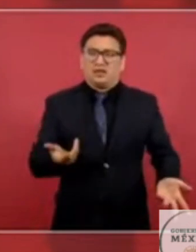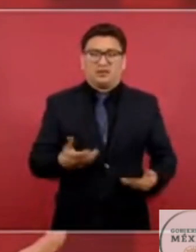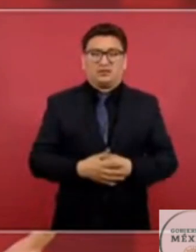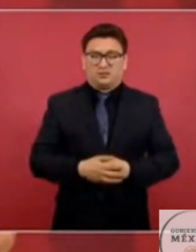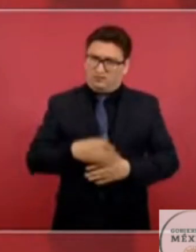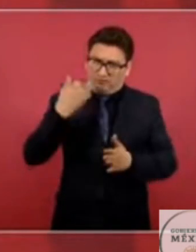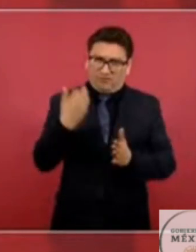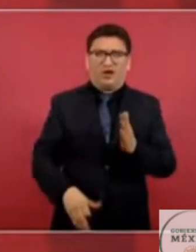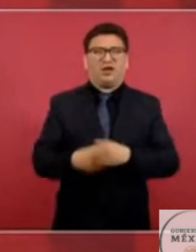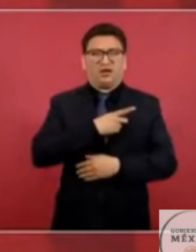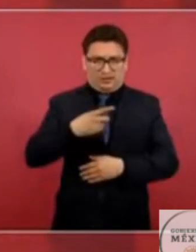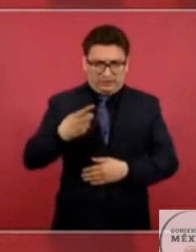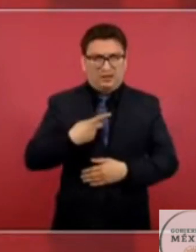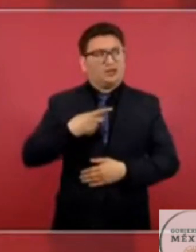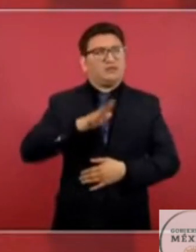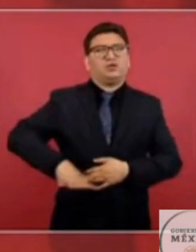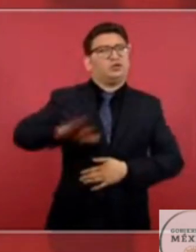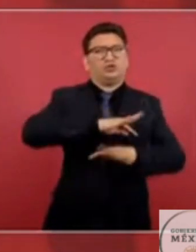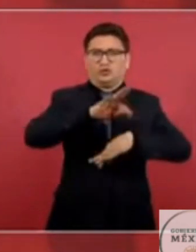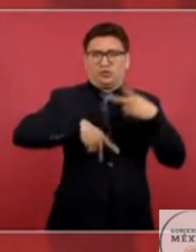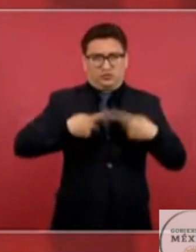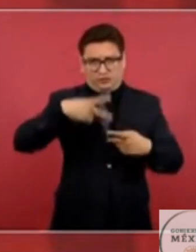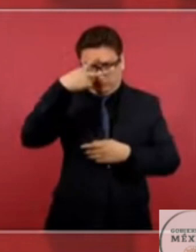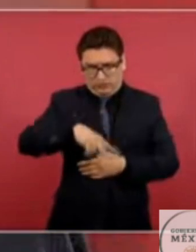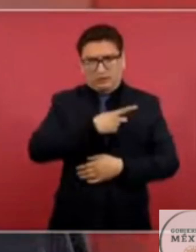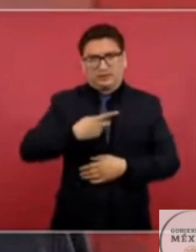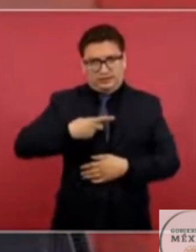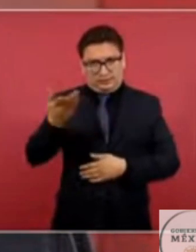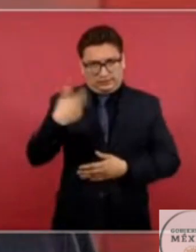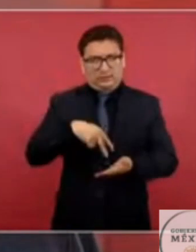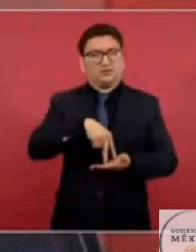Nos debe una explicación a los mexicanos.